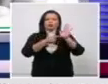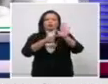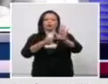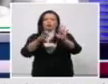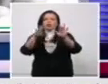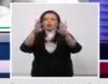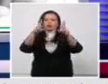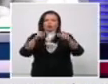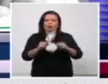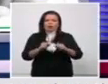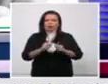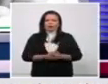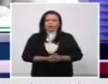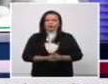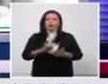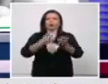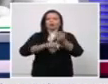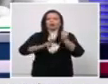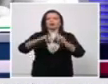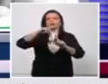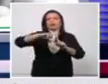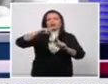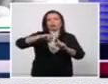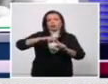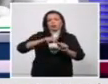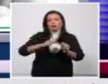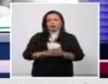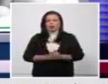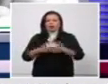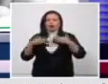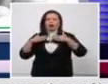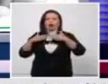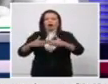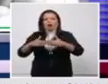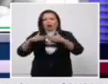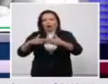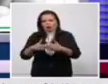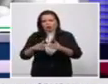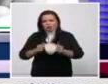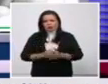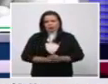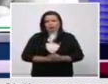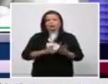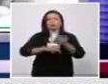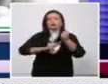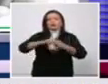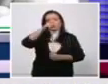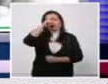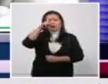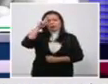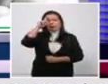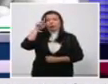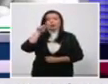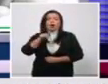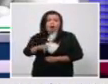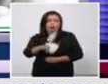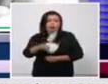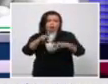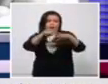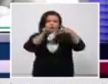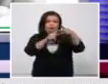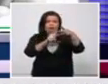Tunas. Y es que Granma, Las Tunas y Santi Espíritus son las provincias cubanas que se mantienen en la